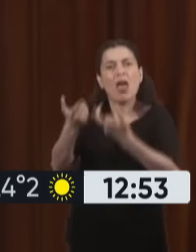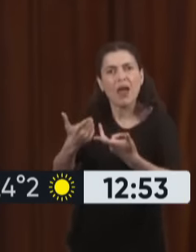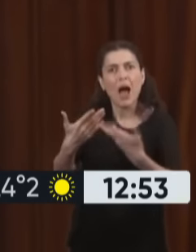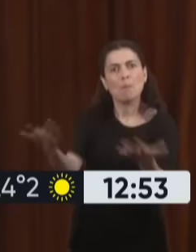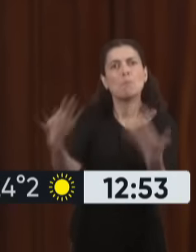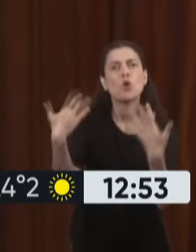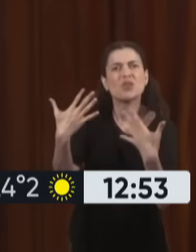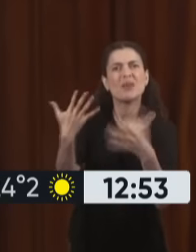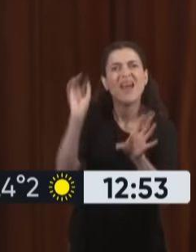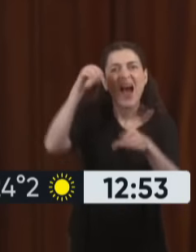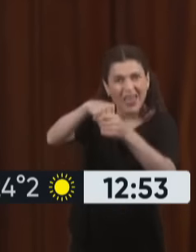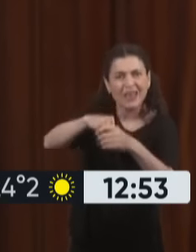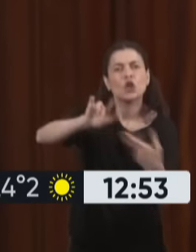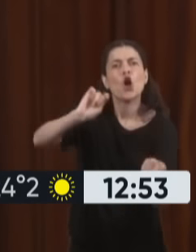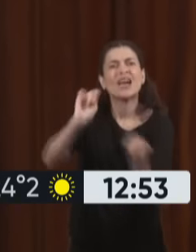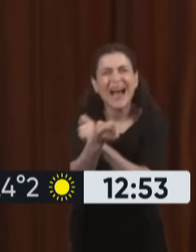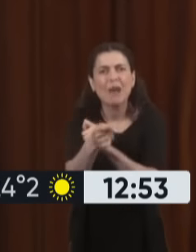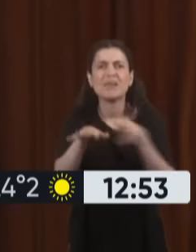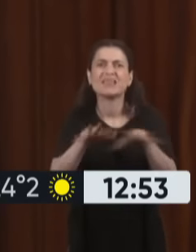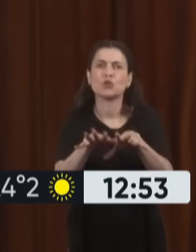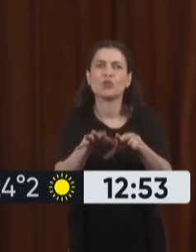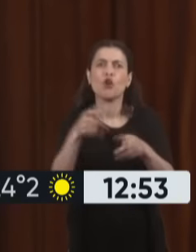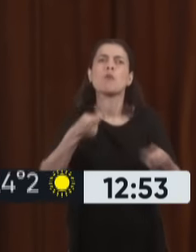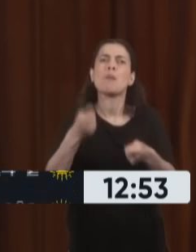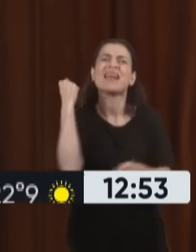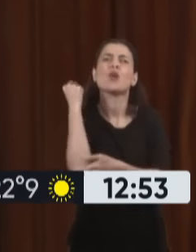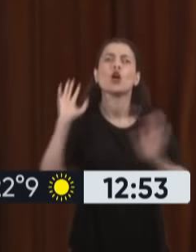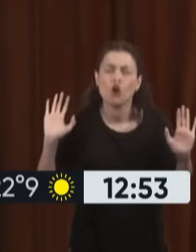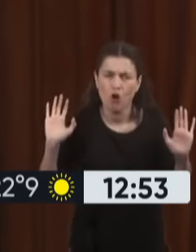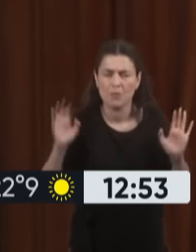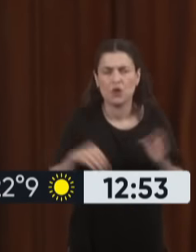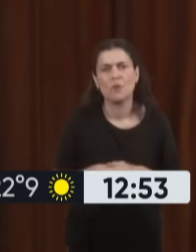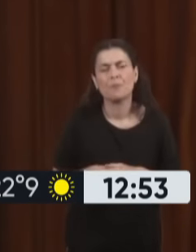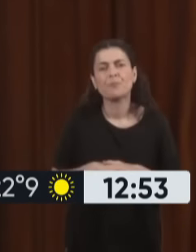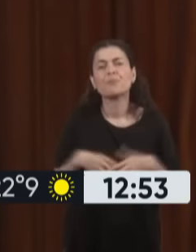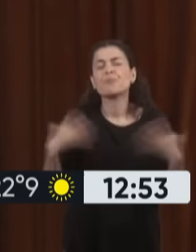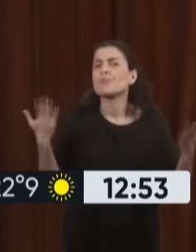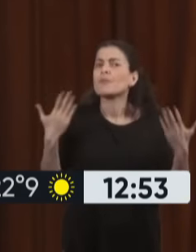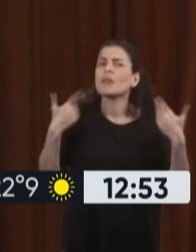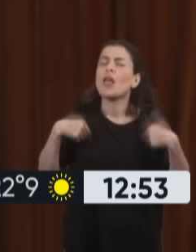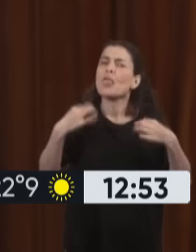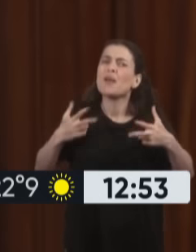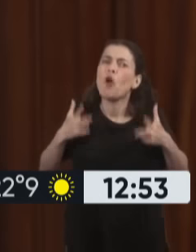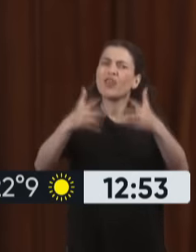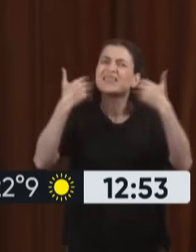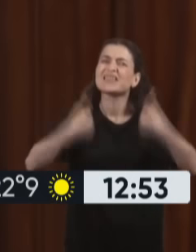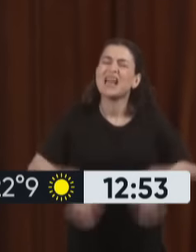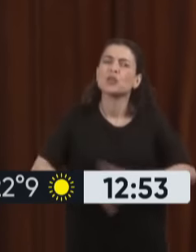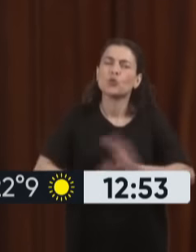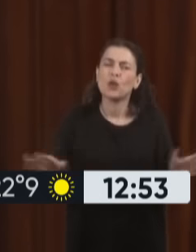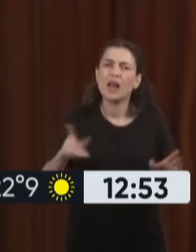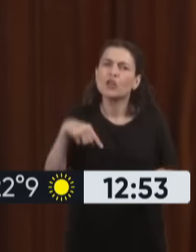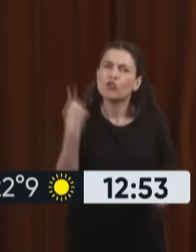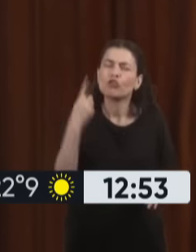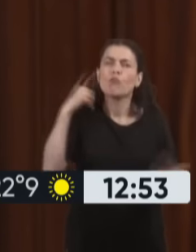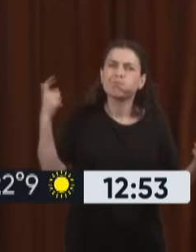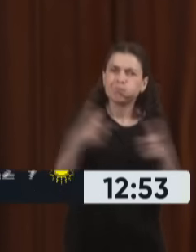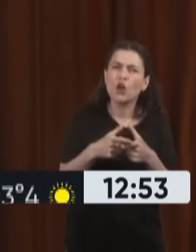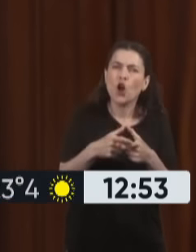por la revancha o sumarse en otro lado. Aquí tenemos que ser sinceros, somos pocos y nos conocemos